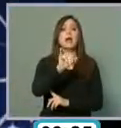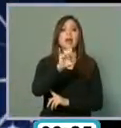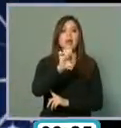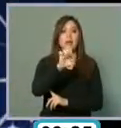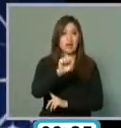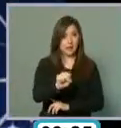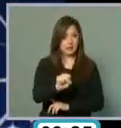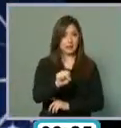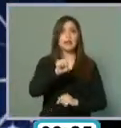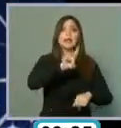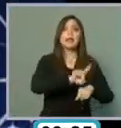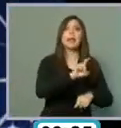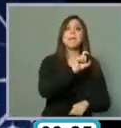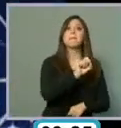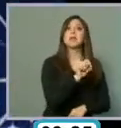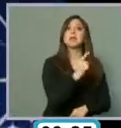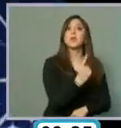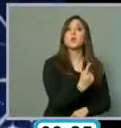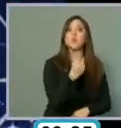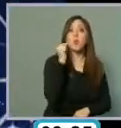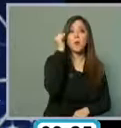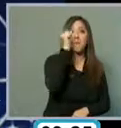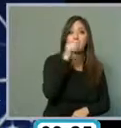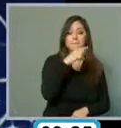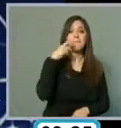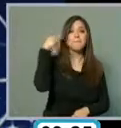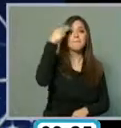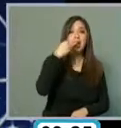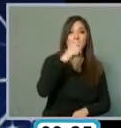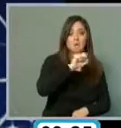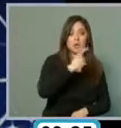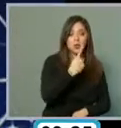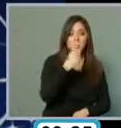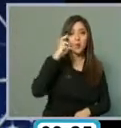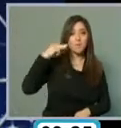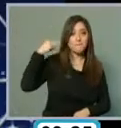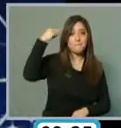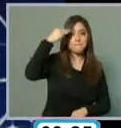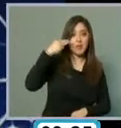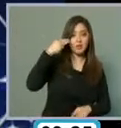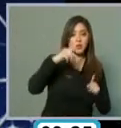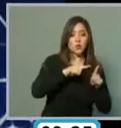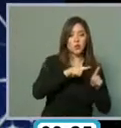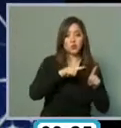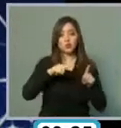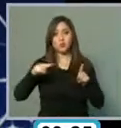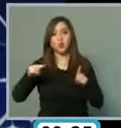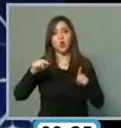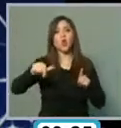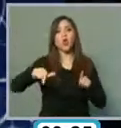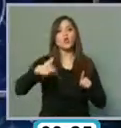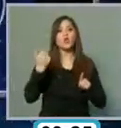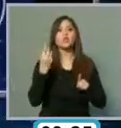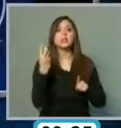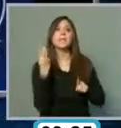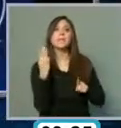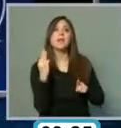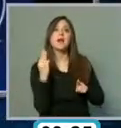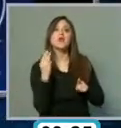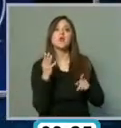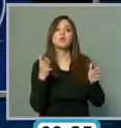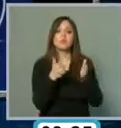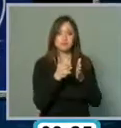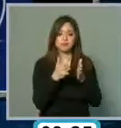el 21 de marzo. Ujú. Aries, del 21 de marzo al 12 de mayo son